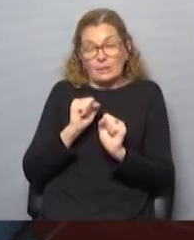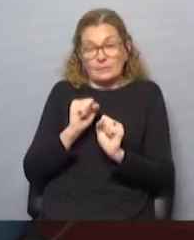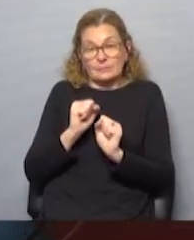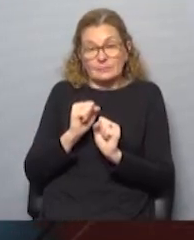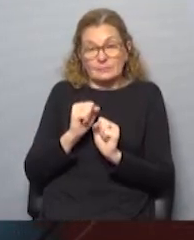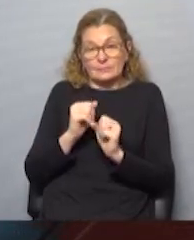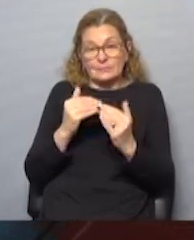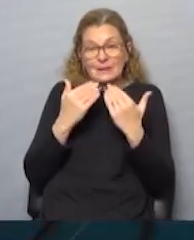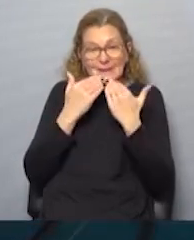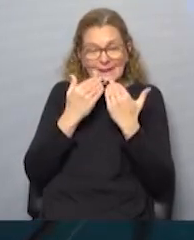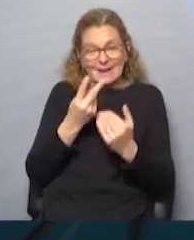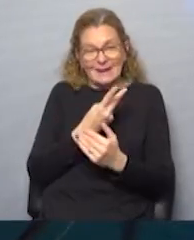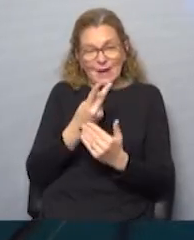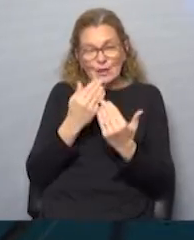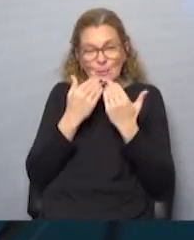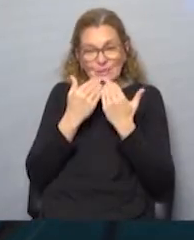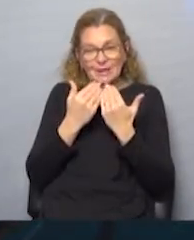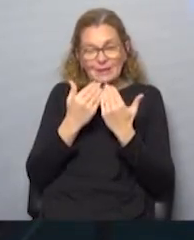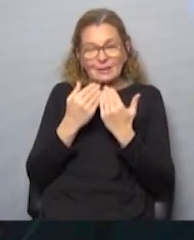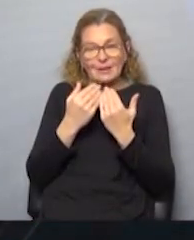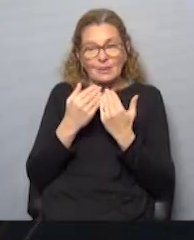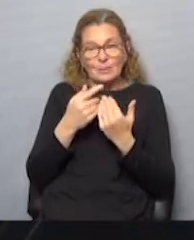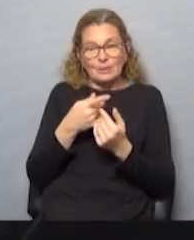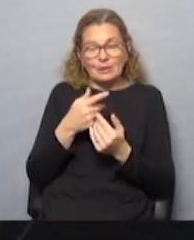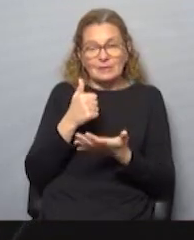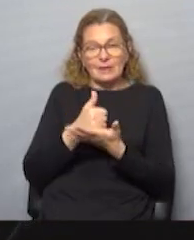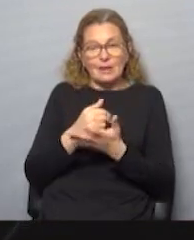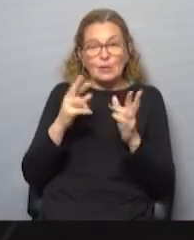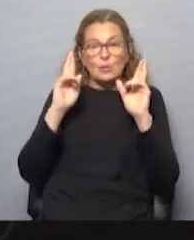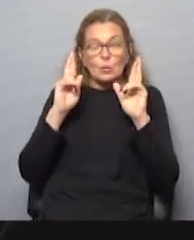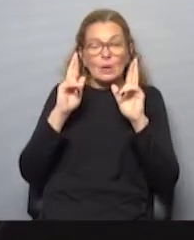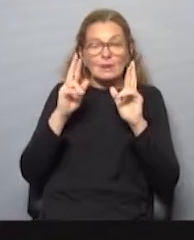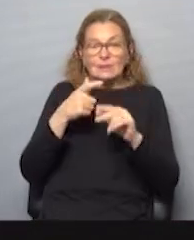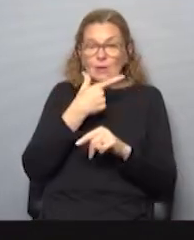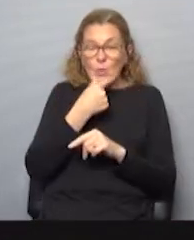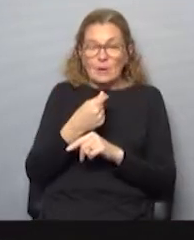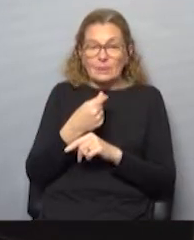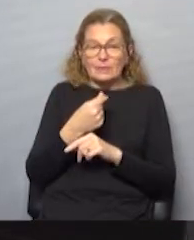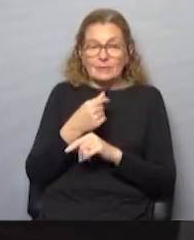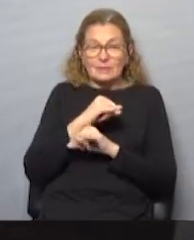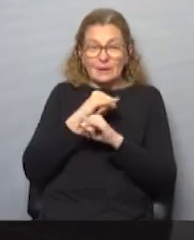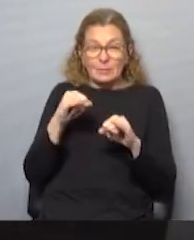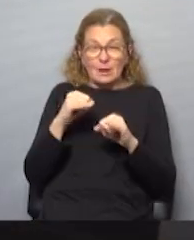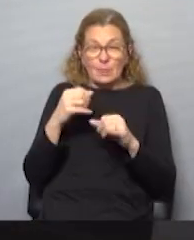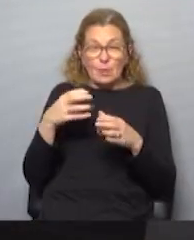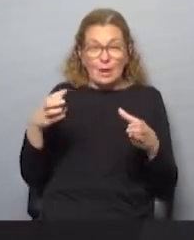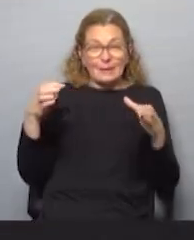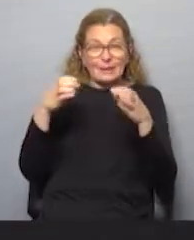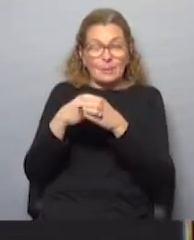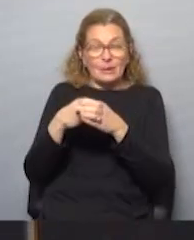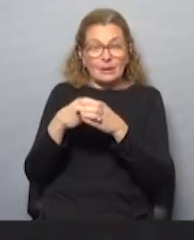muy bien gonzález abre las muchísimas gracias a ambos por estar y buena suerte el jueves y terminamos con una asamblea